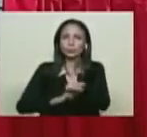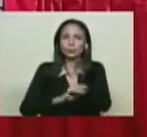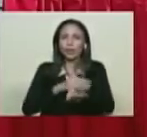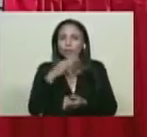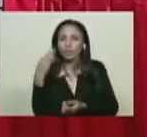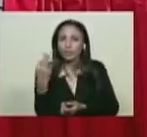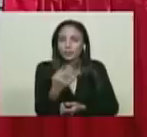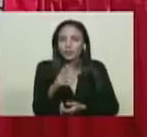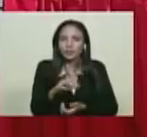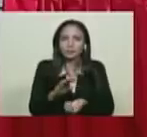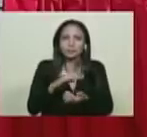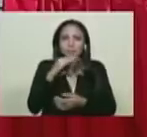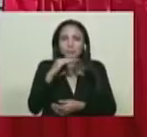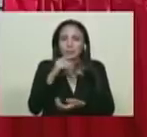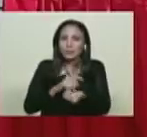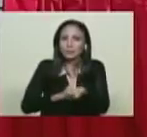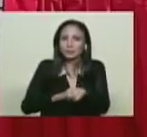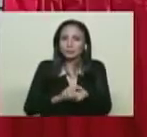verdaderos.